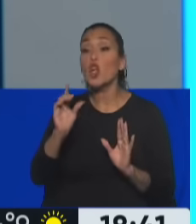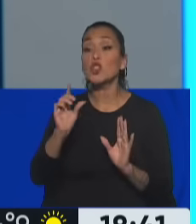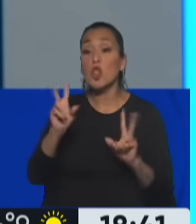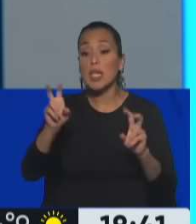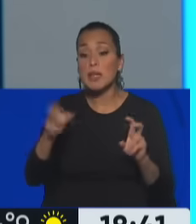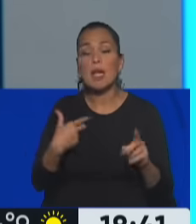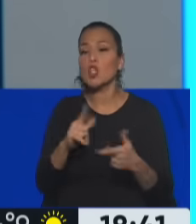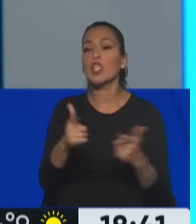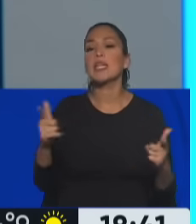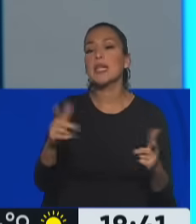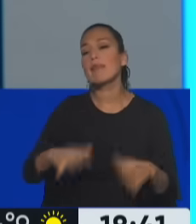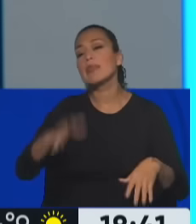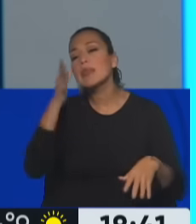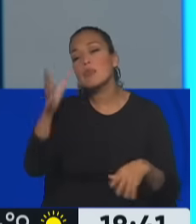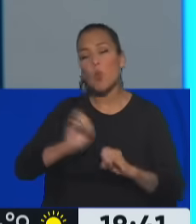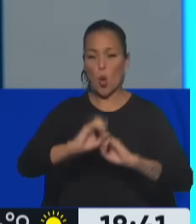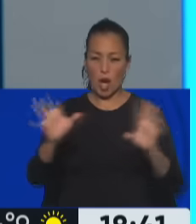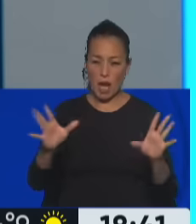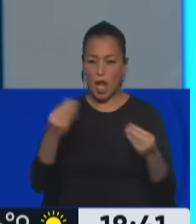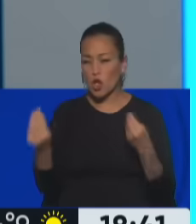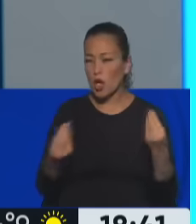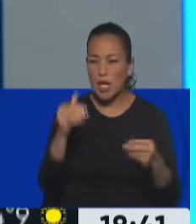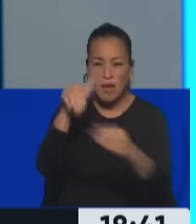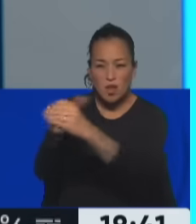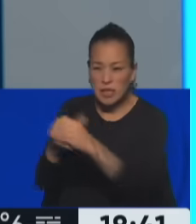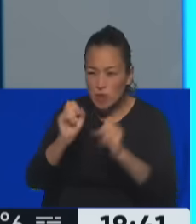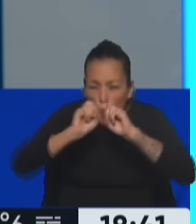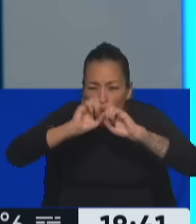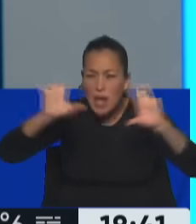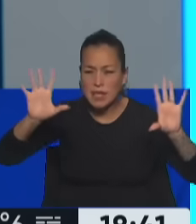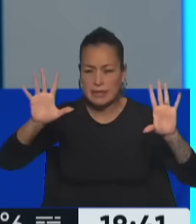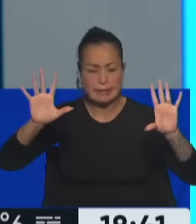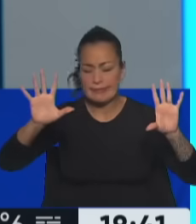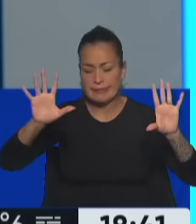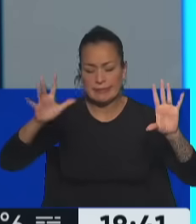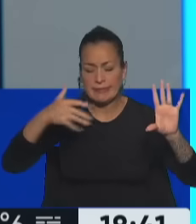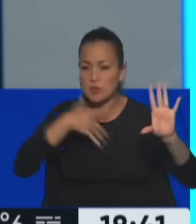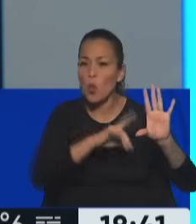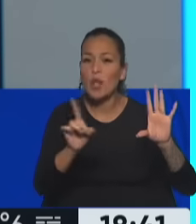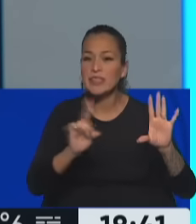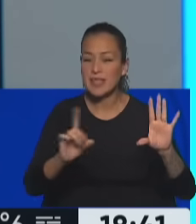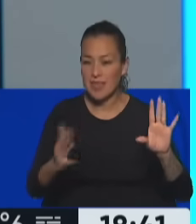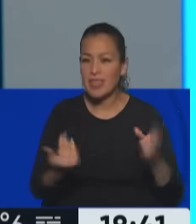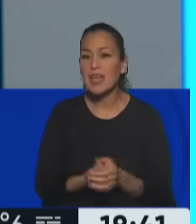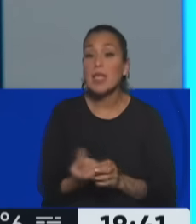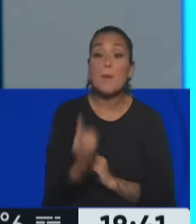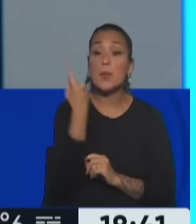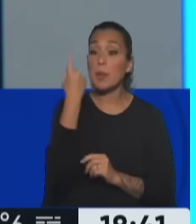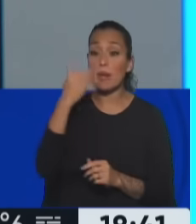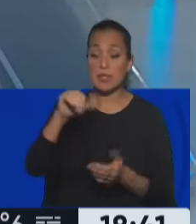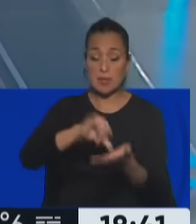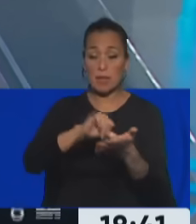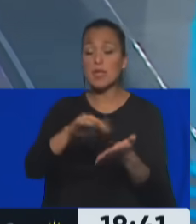tenían demasiado claro cómo era esta votación, que como lo decíamos, era la primera vez en México y que además es inédita a